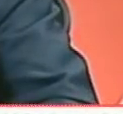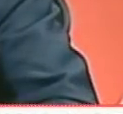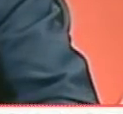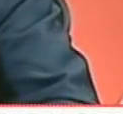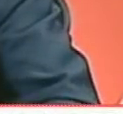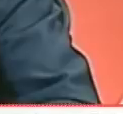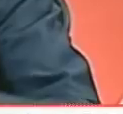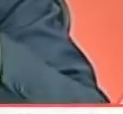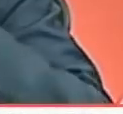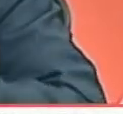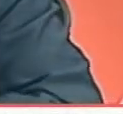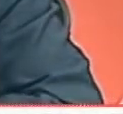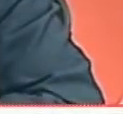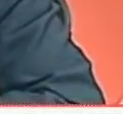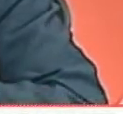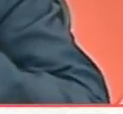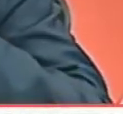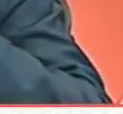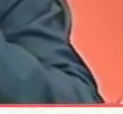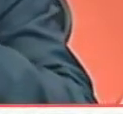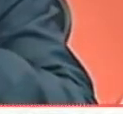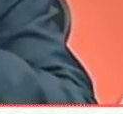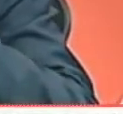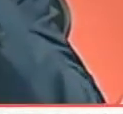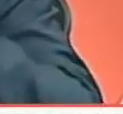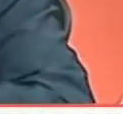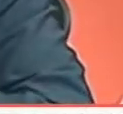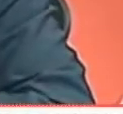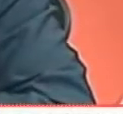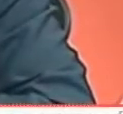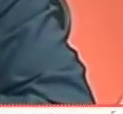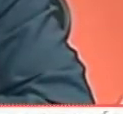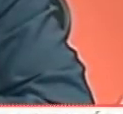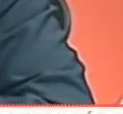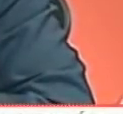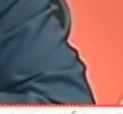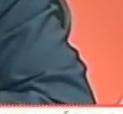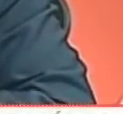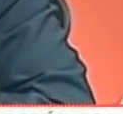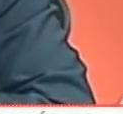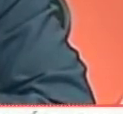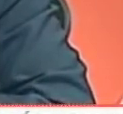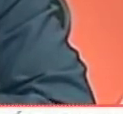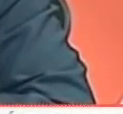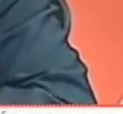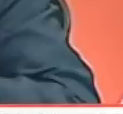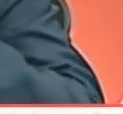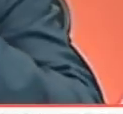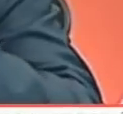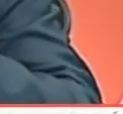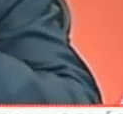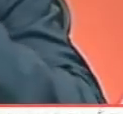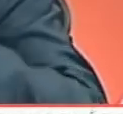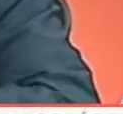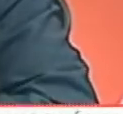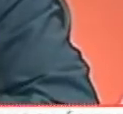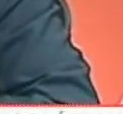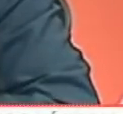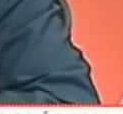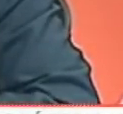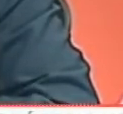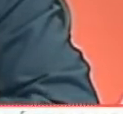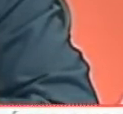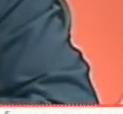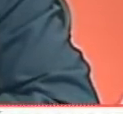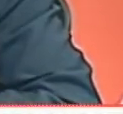aportado dividendos y ya la inversión que hizo el gobierno en la adquisición del banco en el año 2009, ya la